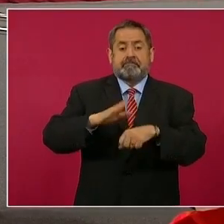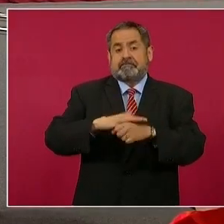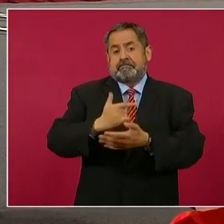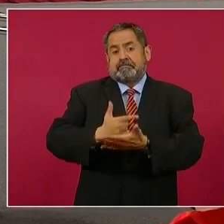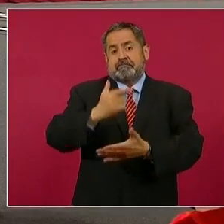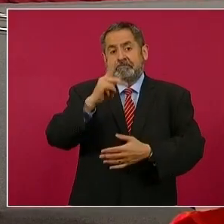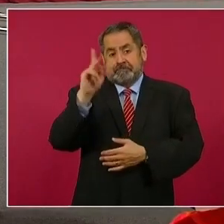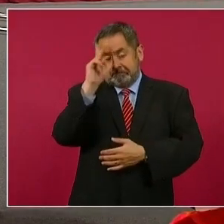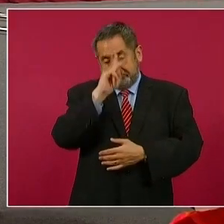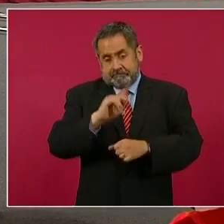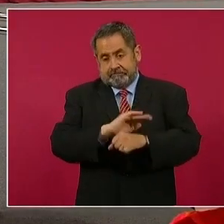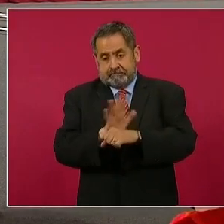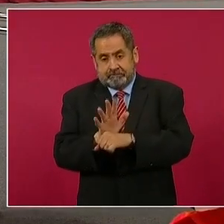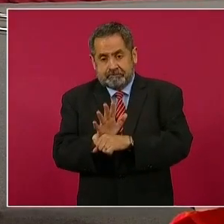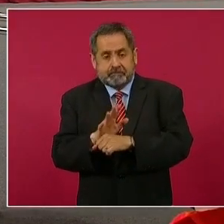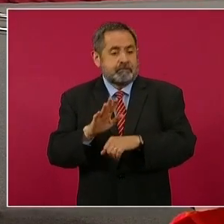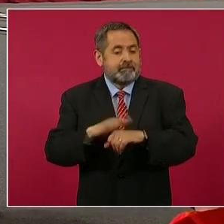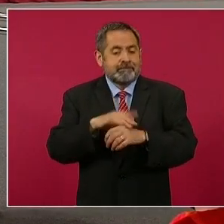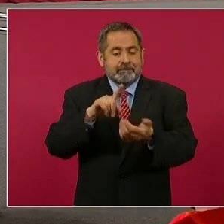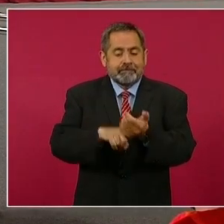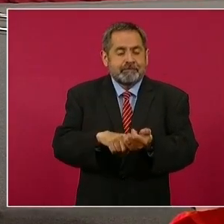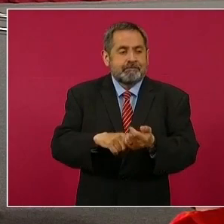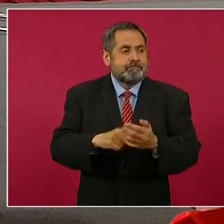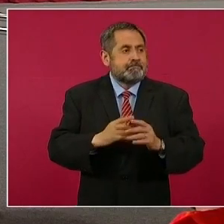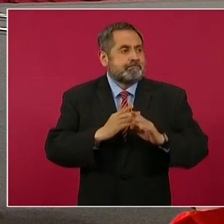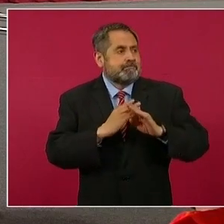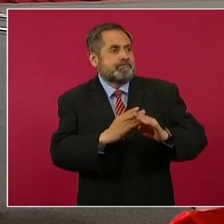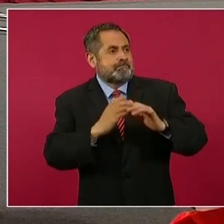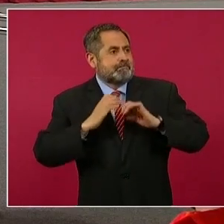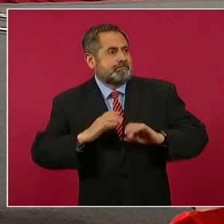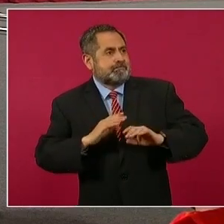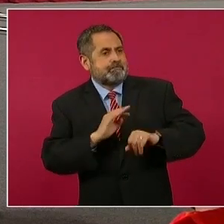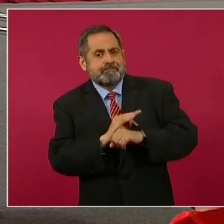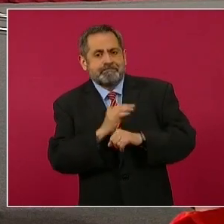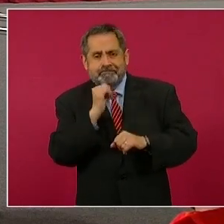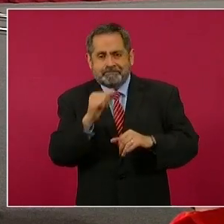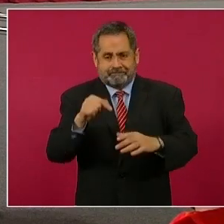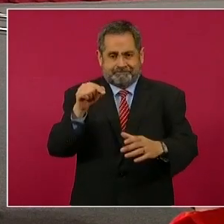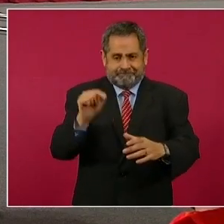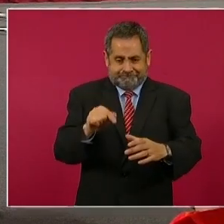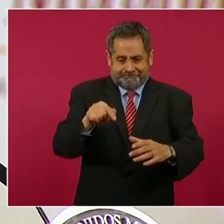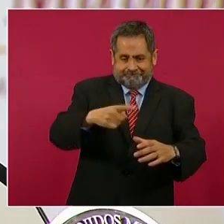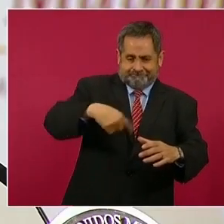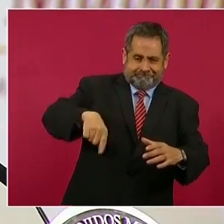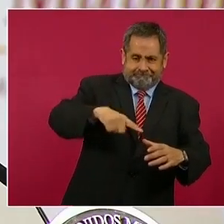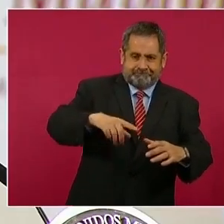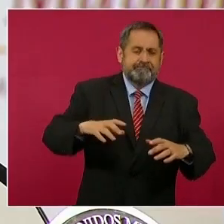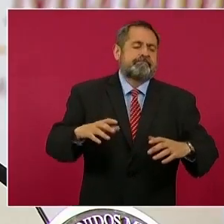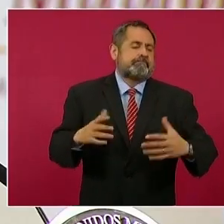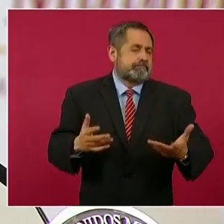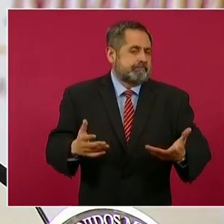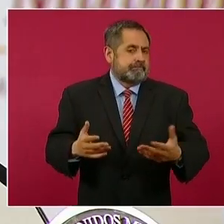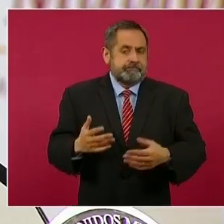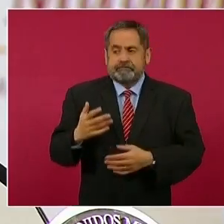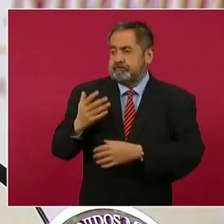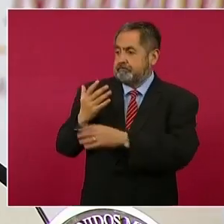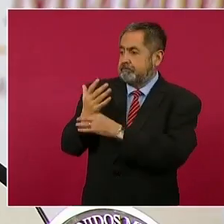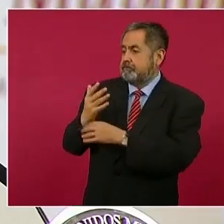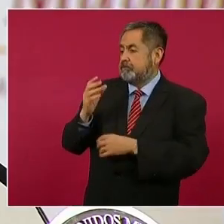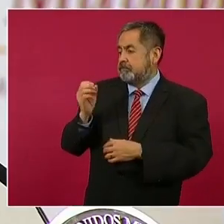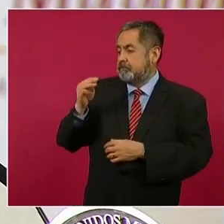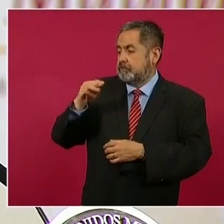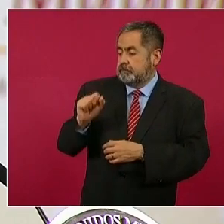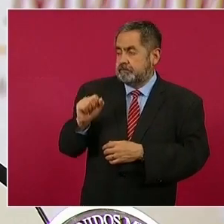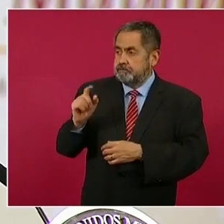enfermedad COVID, porque tienen menos recursos para resolverlo. Este elemento en la recomendación de la OMS a nosotros nos gusta